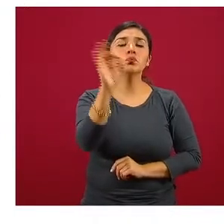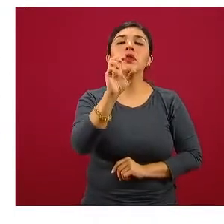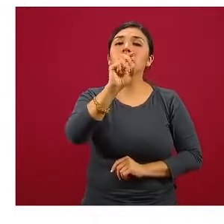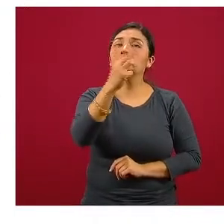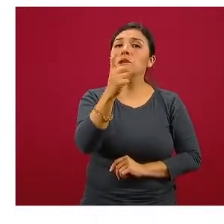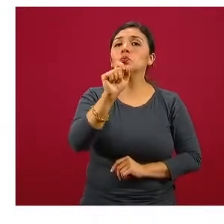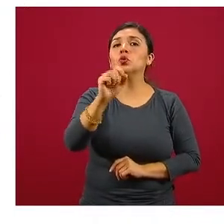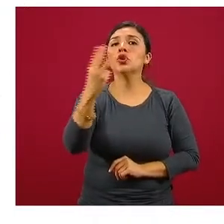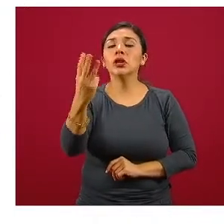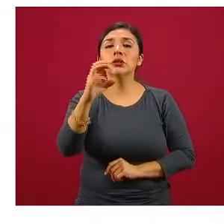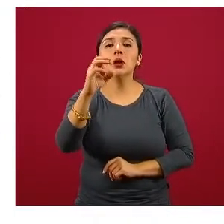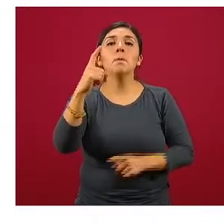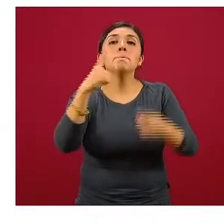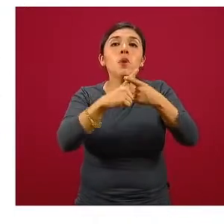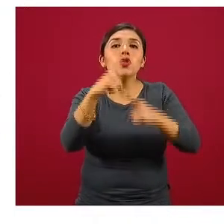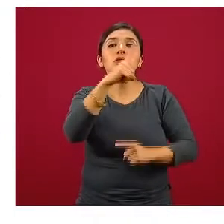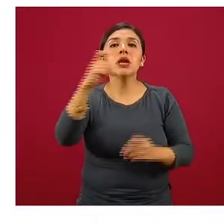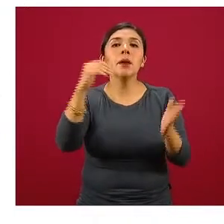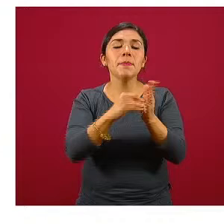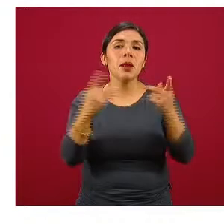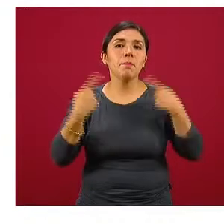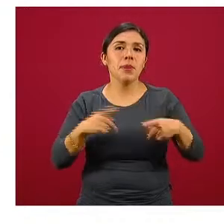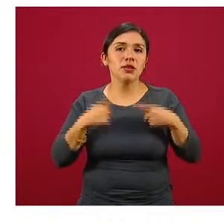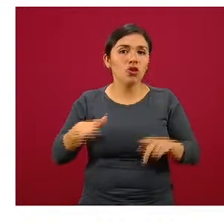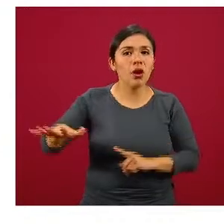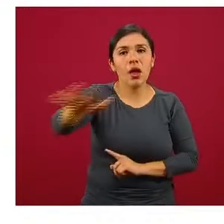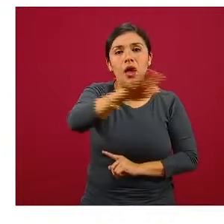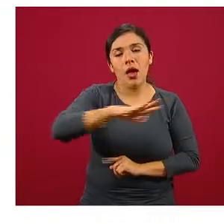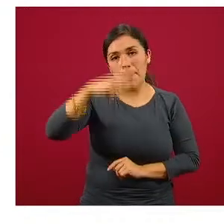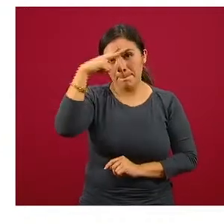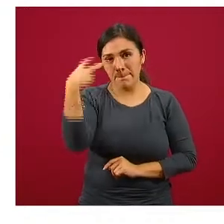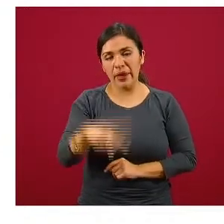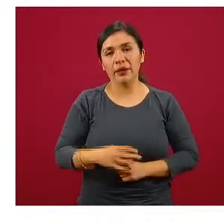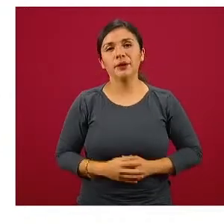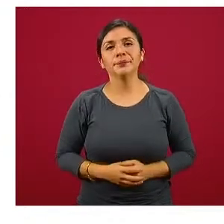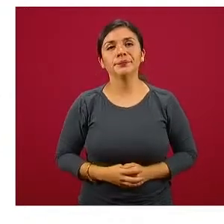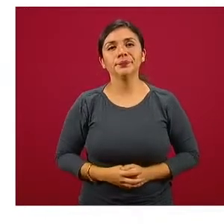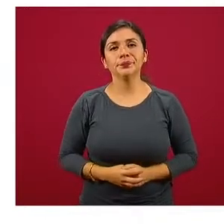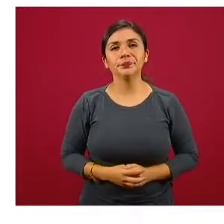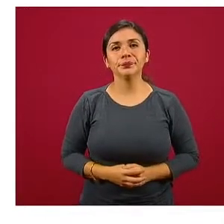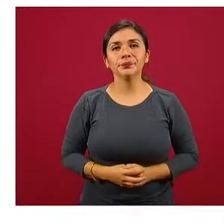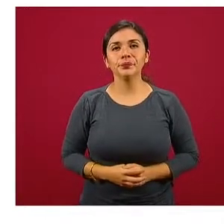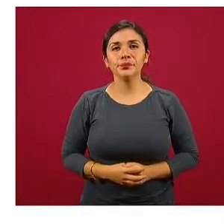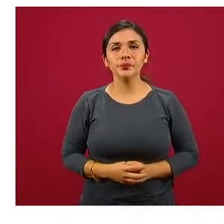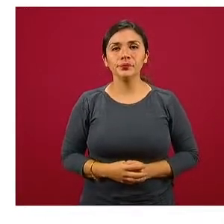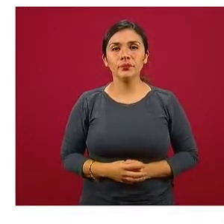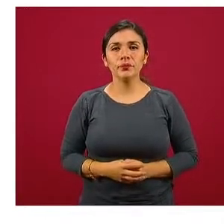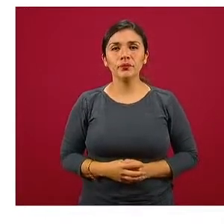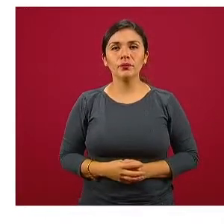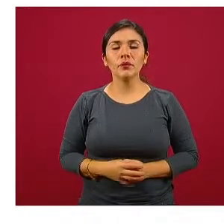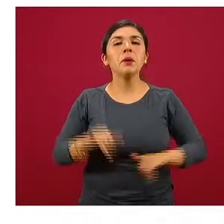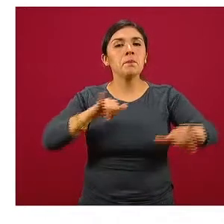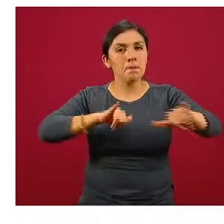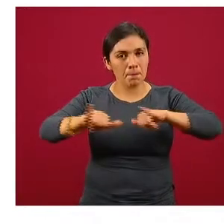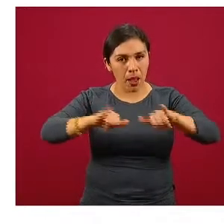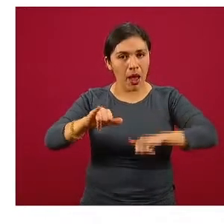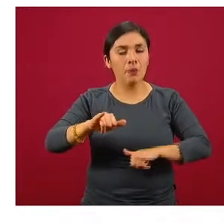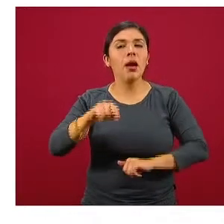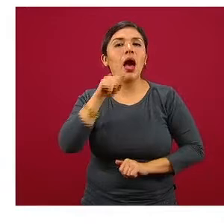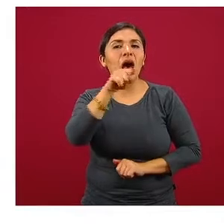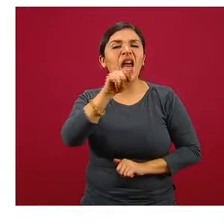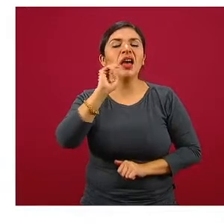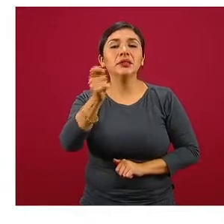33.3 por 100.000 habitantes en México. La siguiente diapositiva veremos ahora la carga activa, es decir,